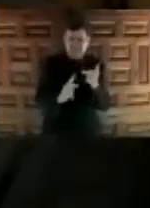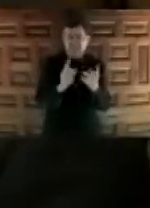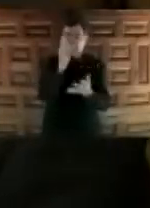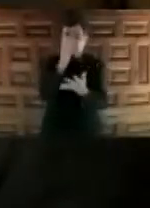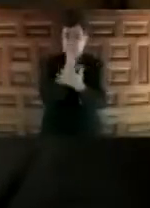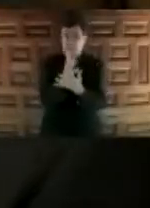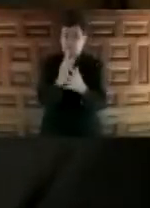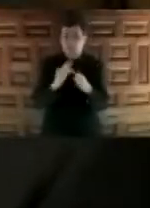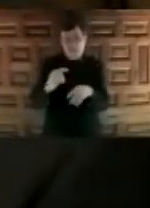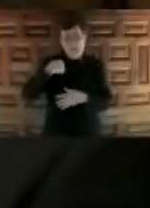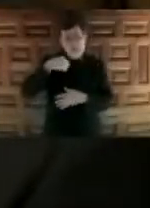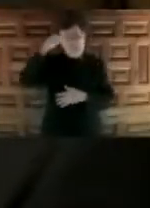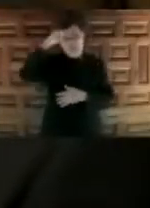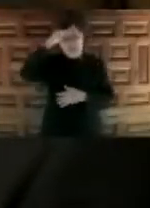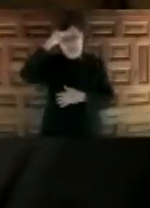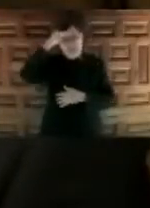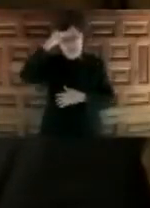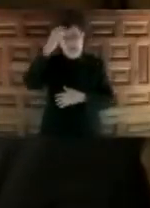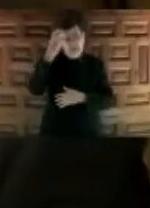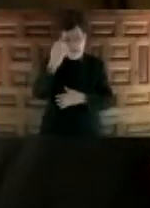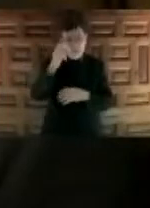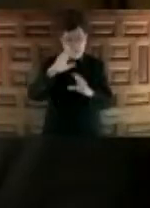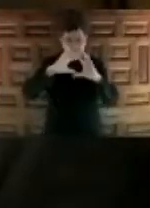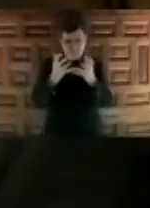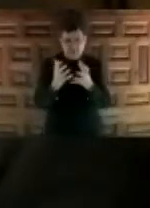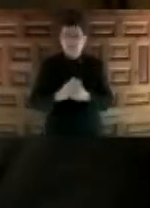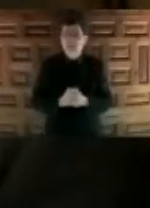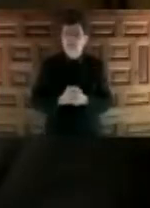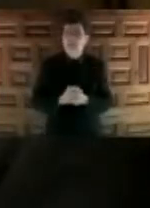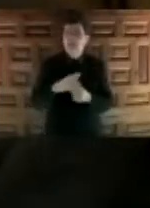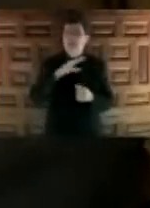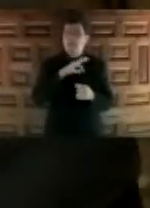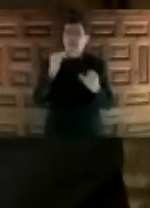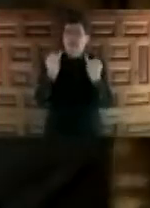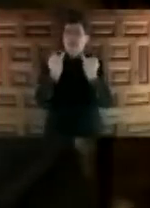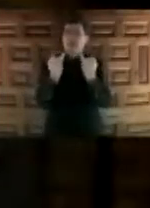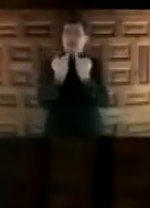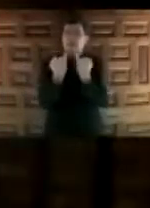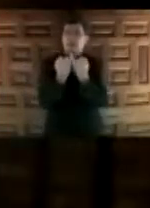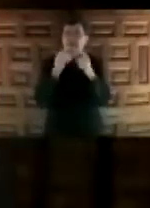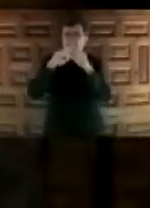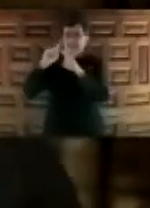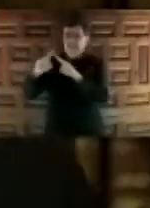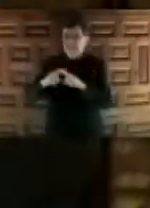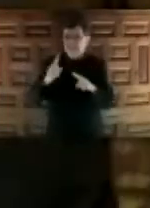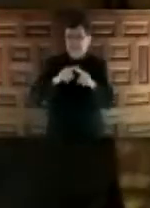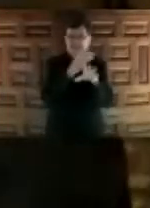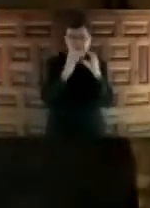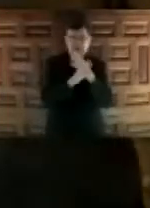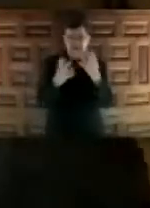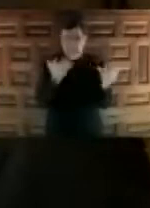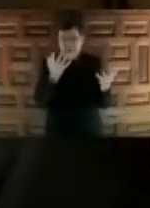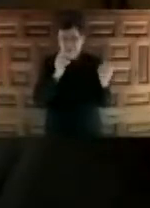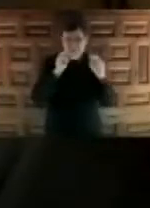Únicamente con el criterio de cobertura podríamos hacer un sinfín de ejercicios que nos